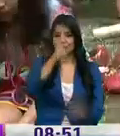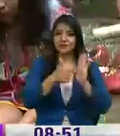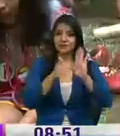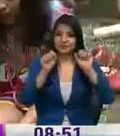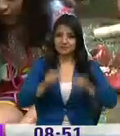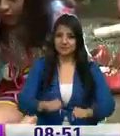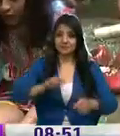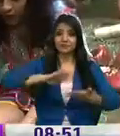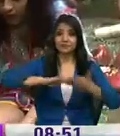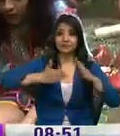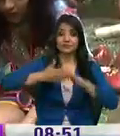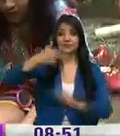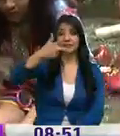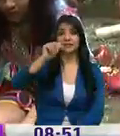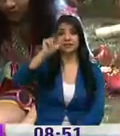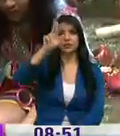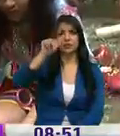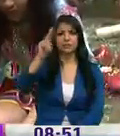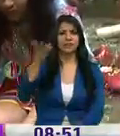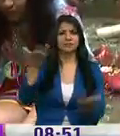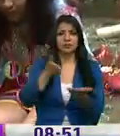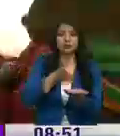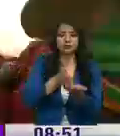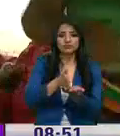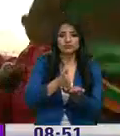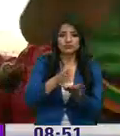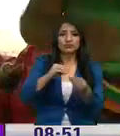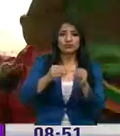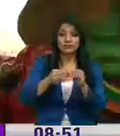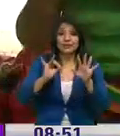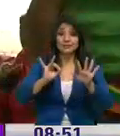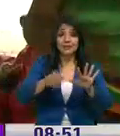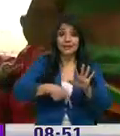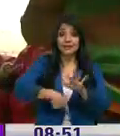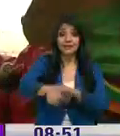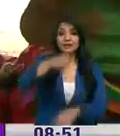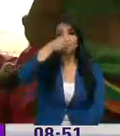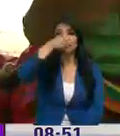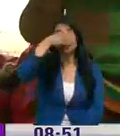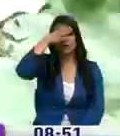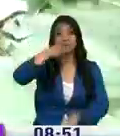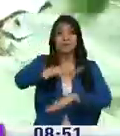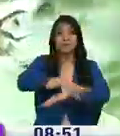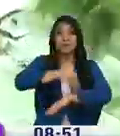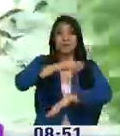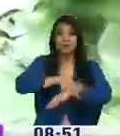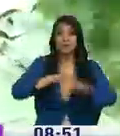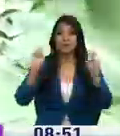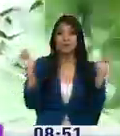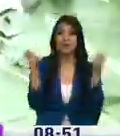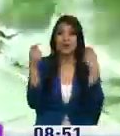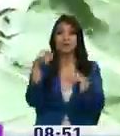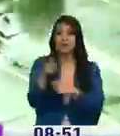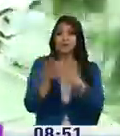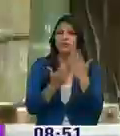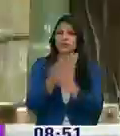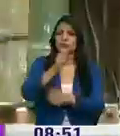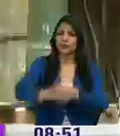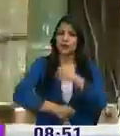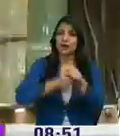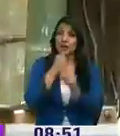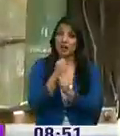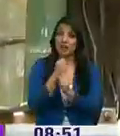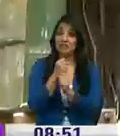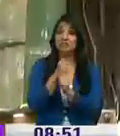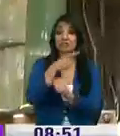La comuna Chihuilpe está ubicada ingresando por el kilómetro 7 de la vía Santo Domingo Quevedo, y su fiesta Kazama se convierte en una